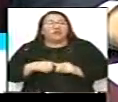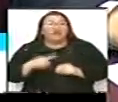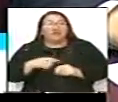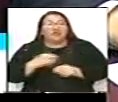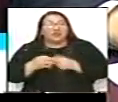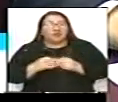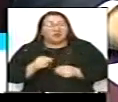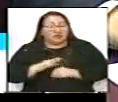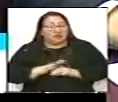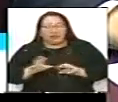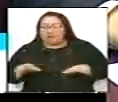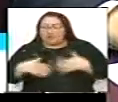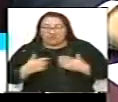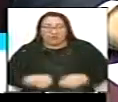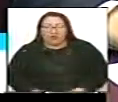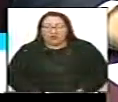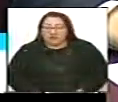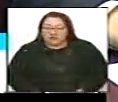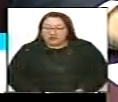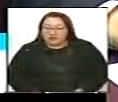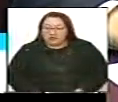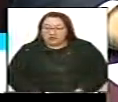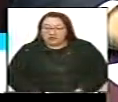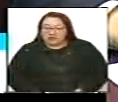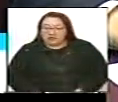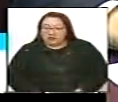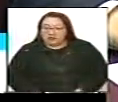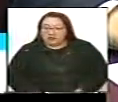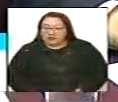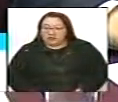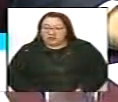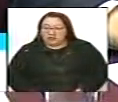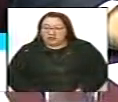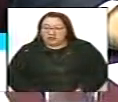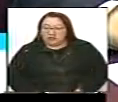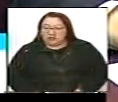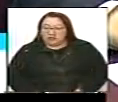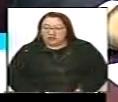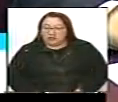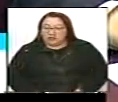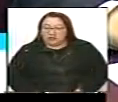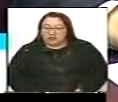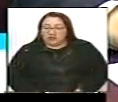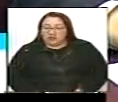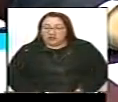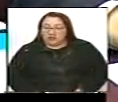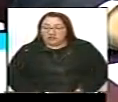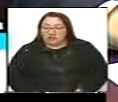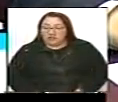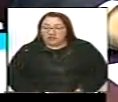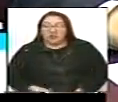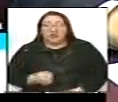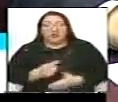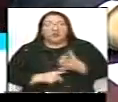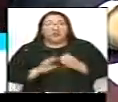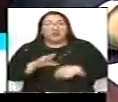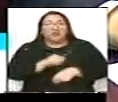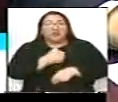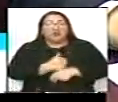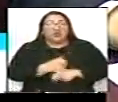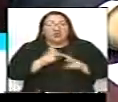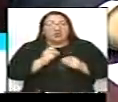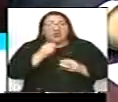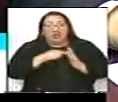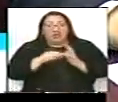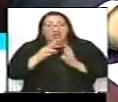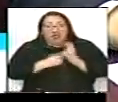que ha manifestado su Comisión de Acusaciones Constitucionales, que tiene su autonomía del caso. Entonces lo dice el